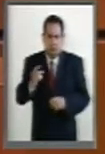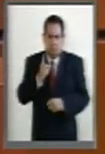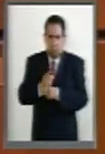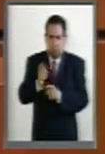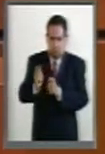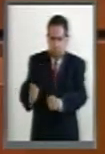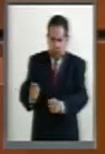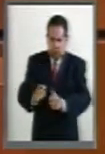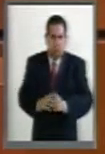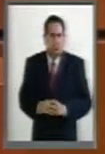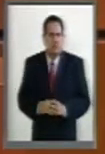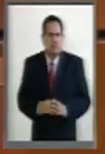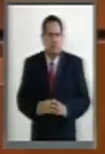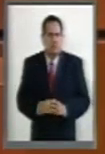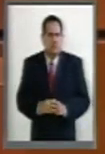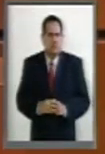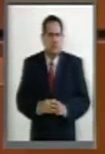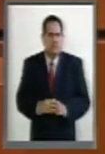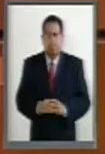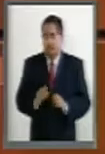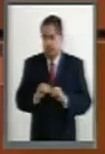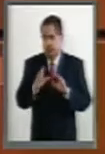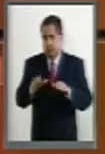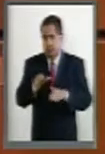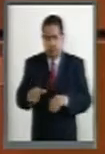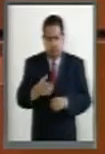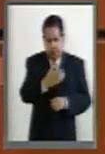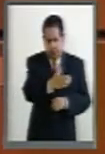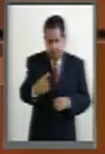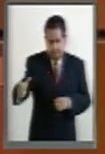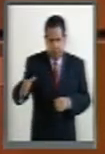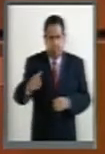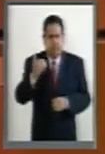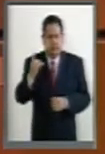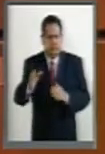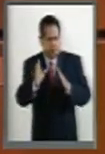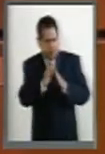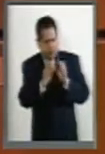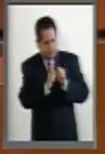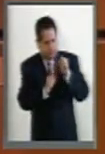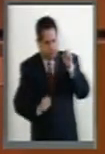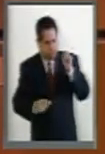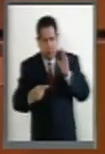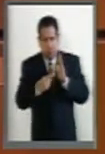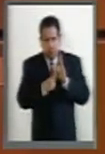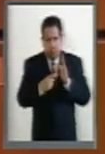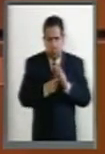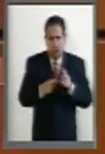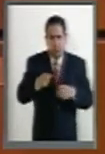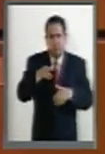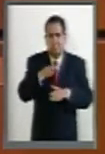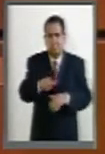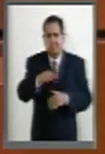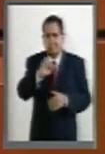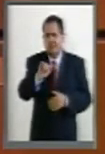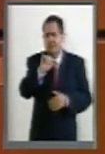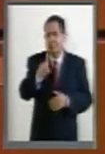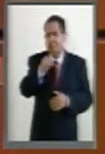efecto, en el reparto agrario y en la constitución, dotación de ejidos y comunidad,